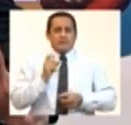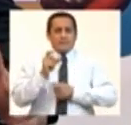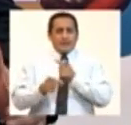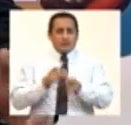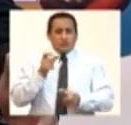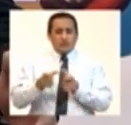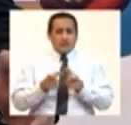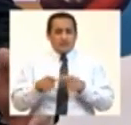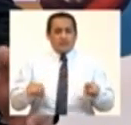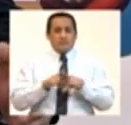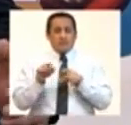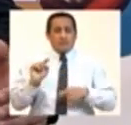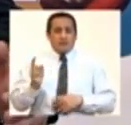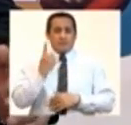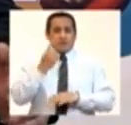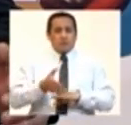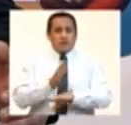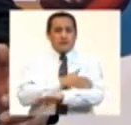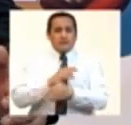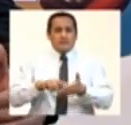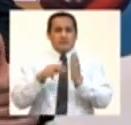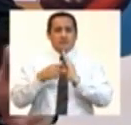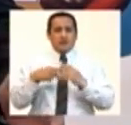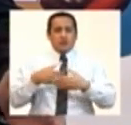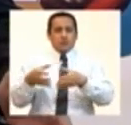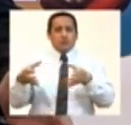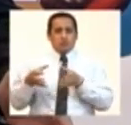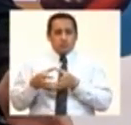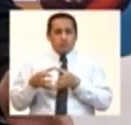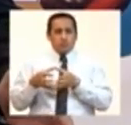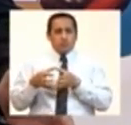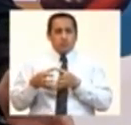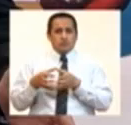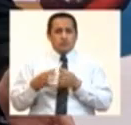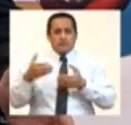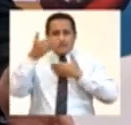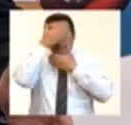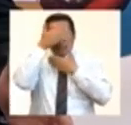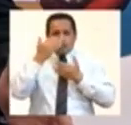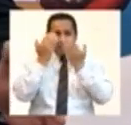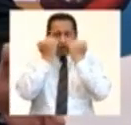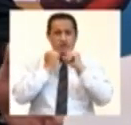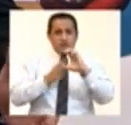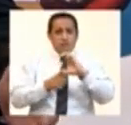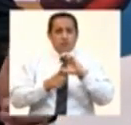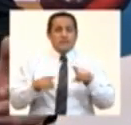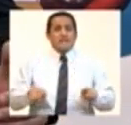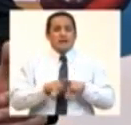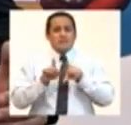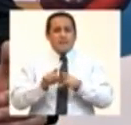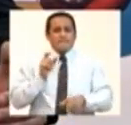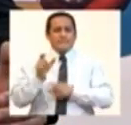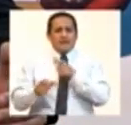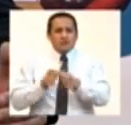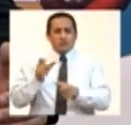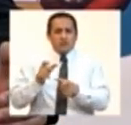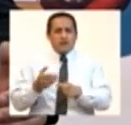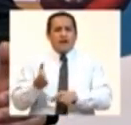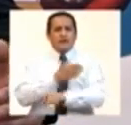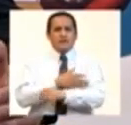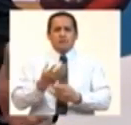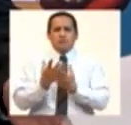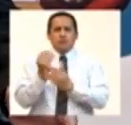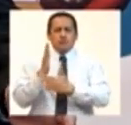cantidad de víctimas, en primer lugar, correspondió a los grupos subversivos, y fueron